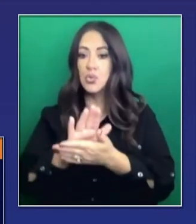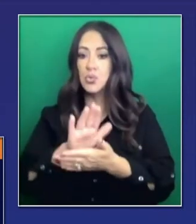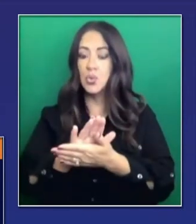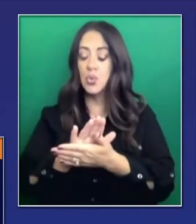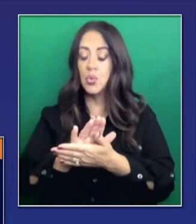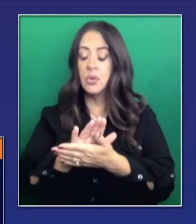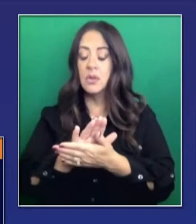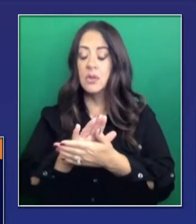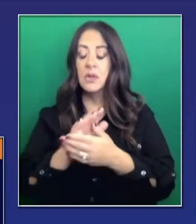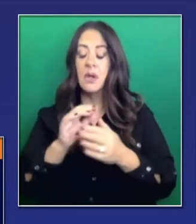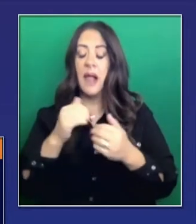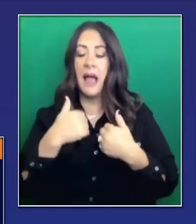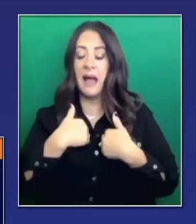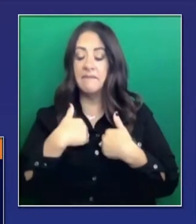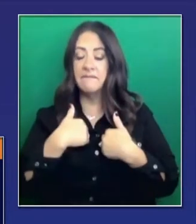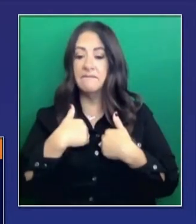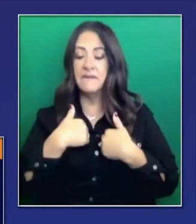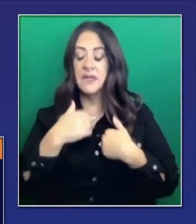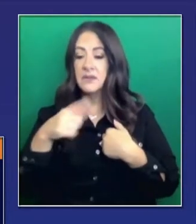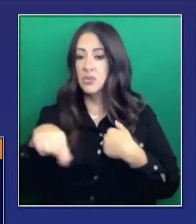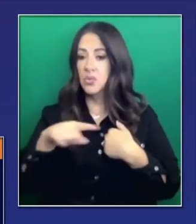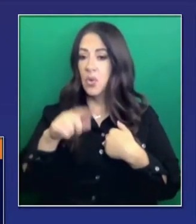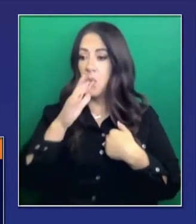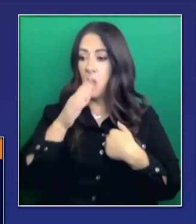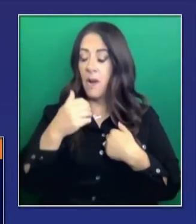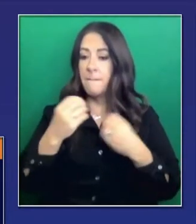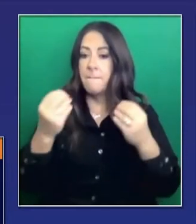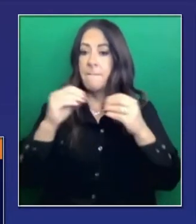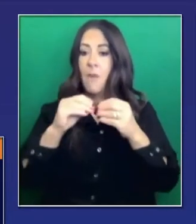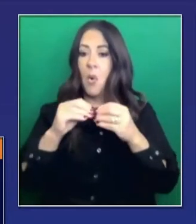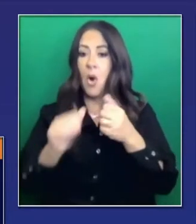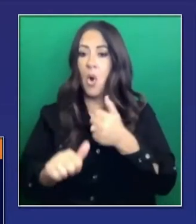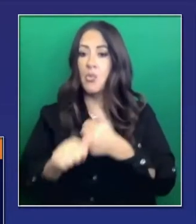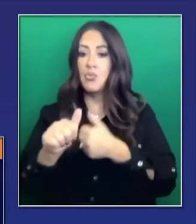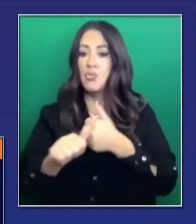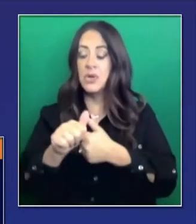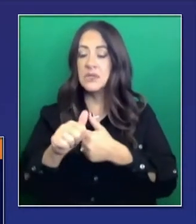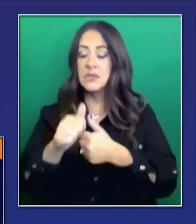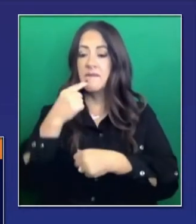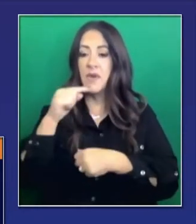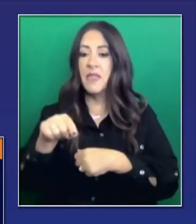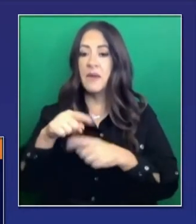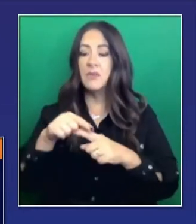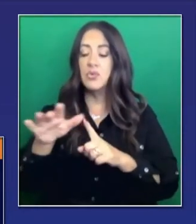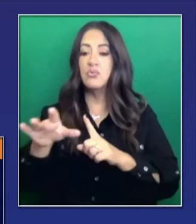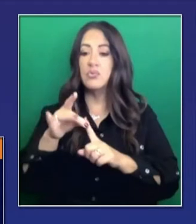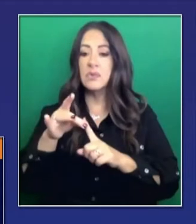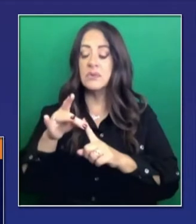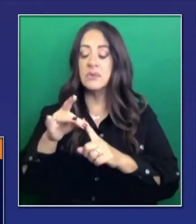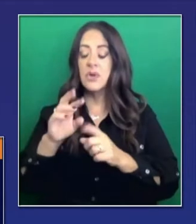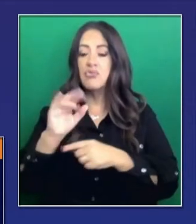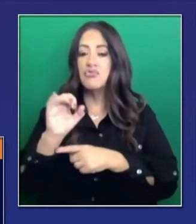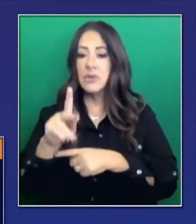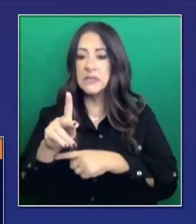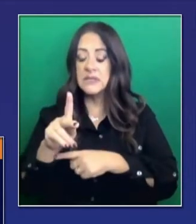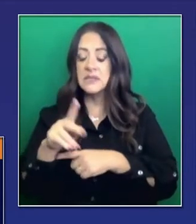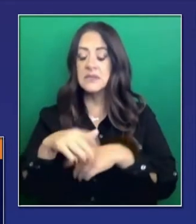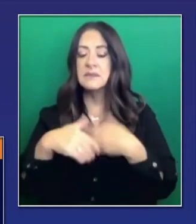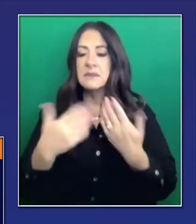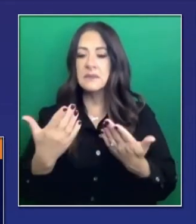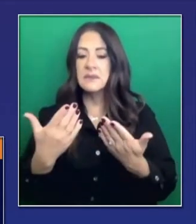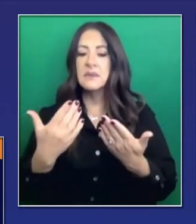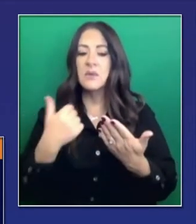que esta no era algo asociado con un riesgo mayor de contraer